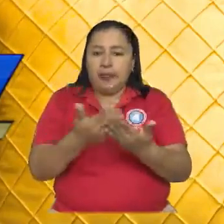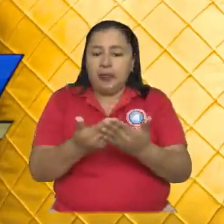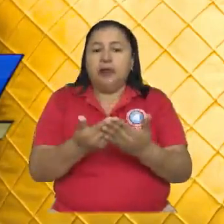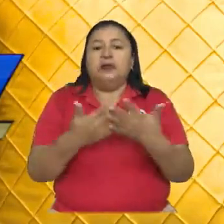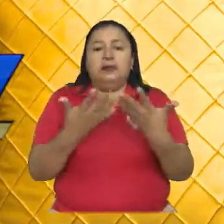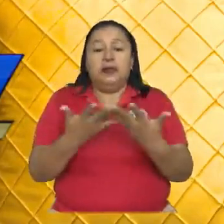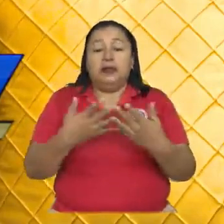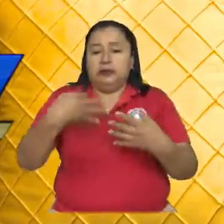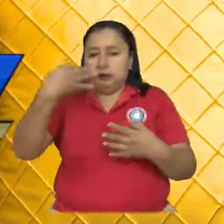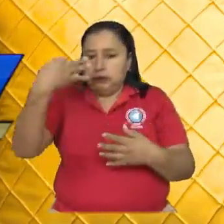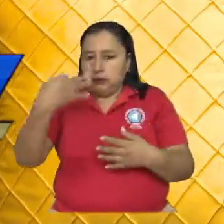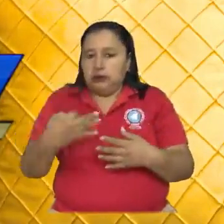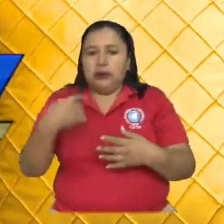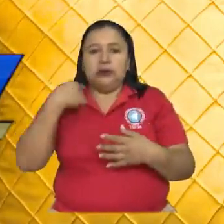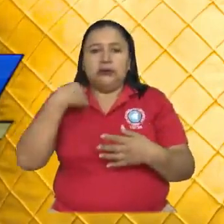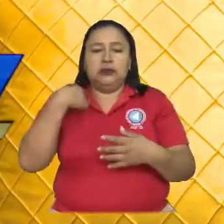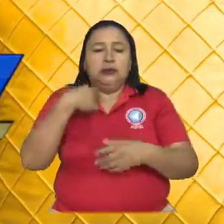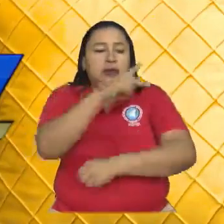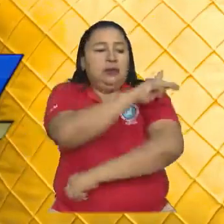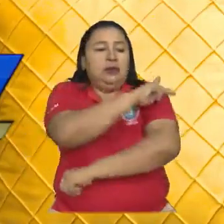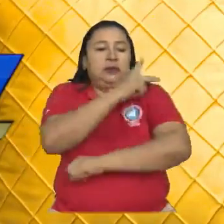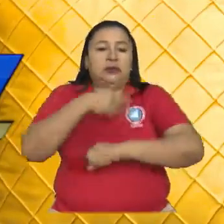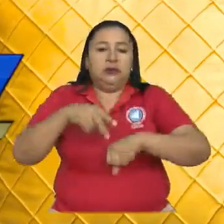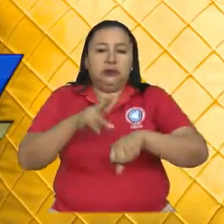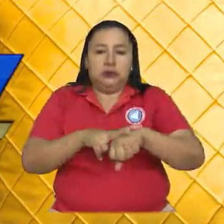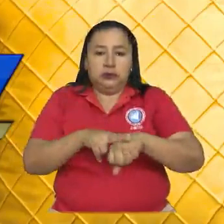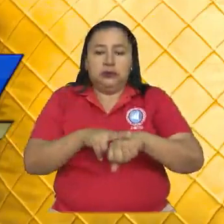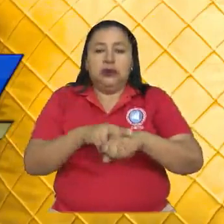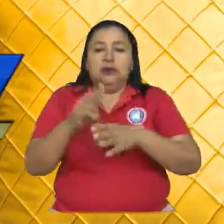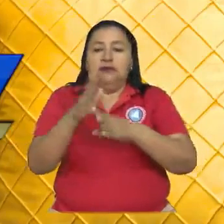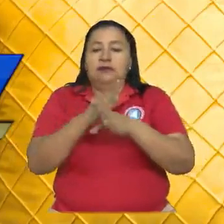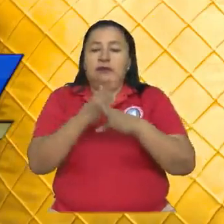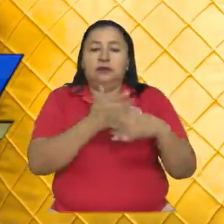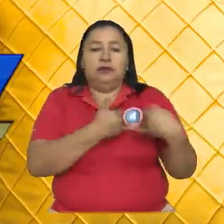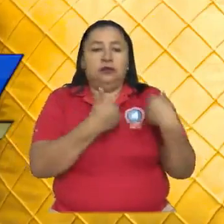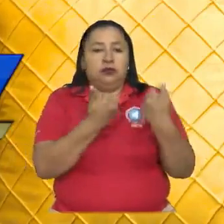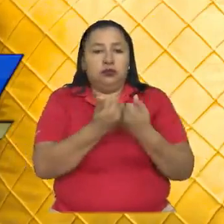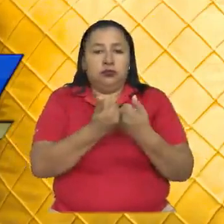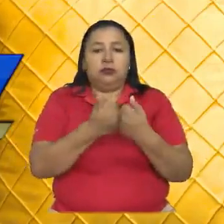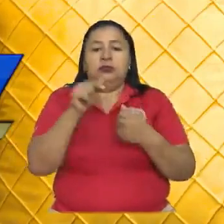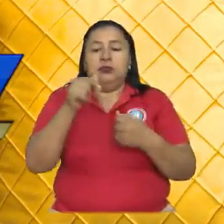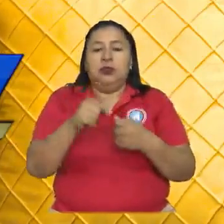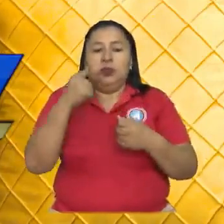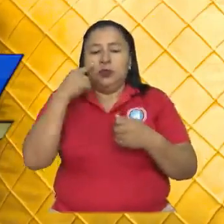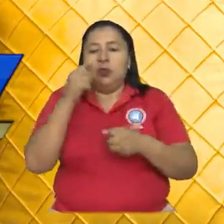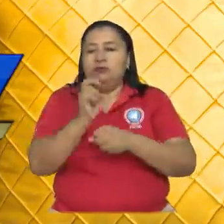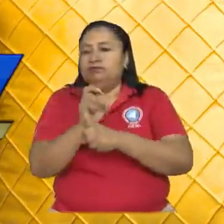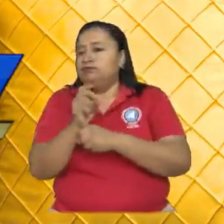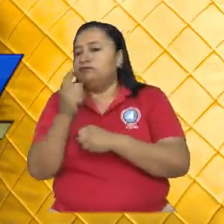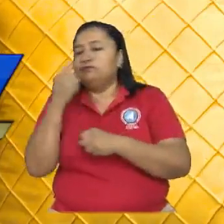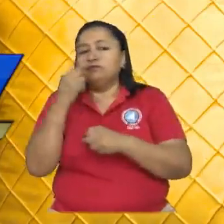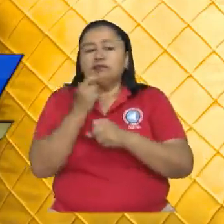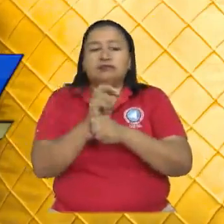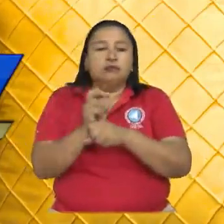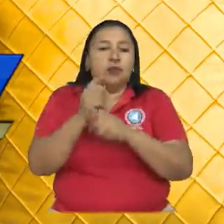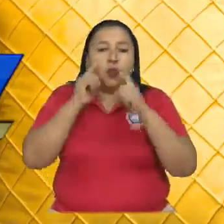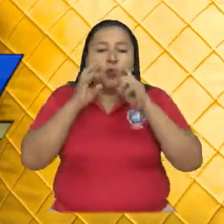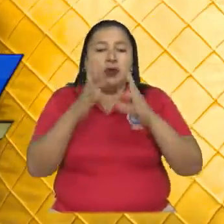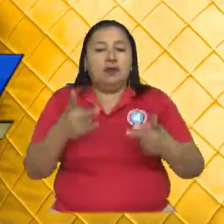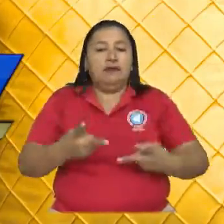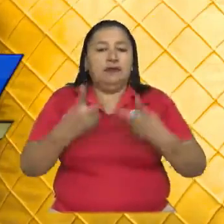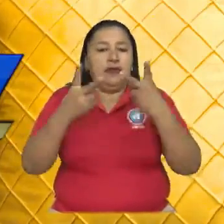esa seguridad que siempre nuestra Policía Nacional, las diferentes instituciones, pues el resguardo de la vida de